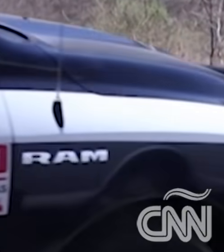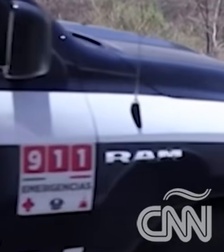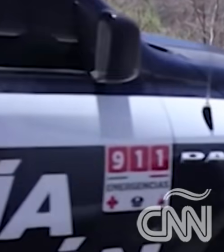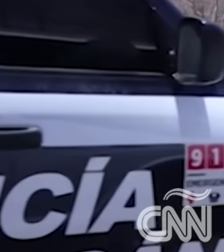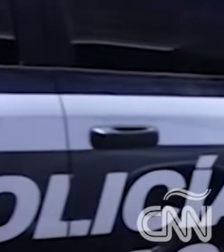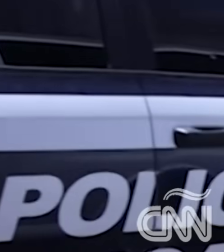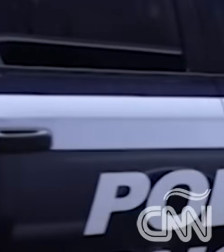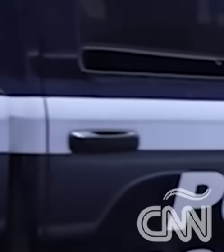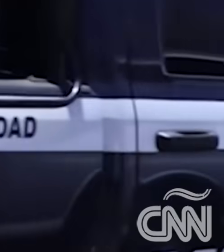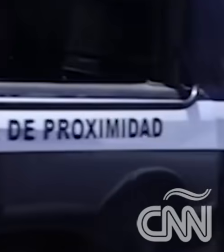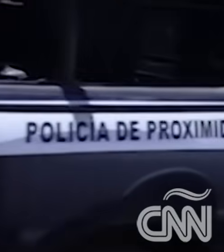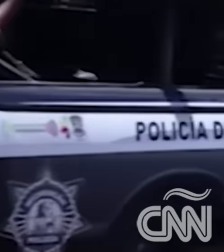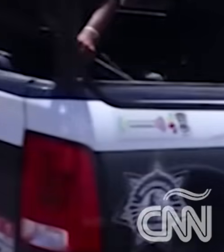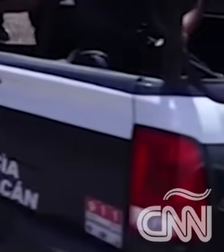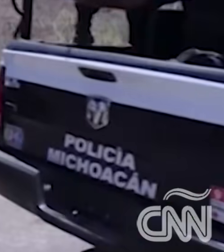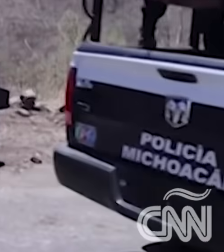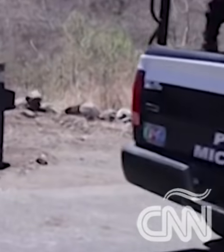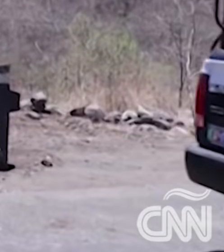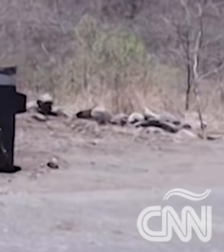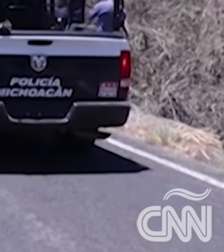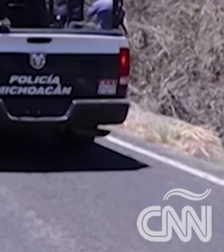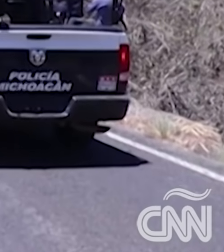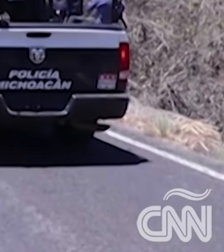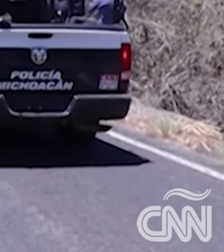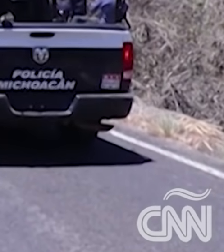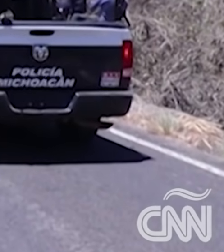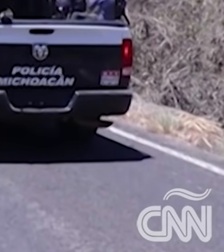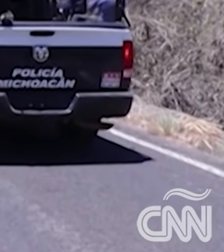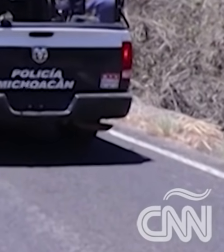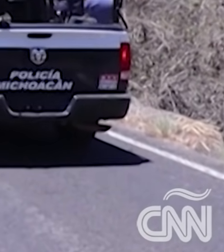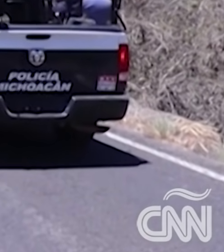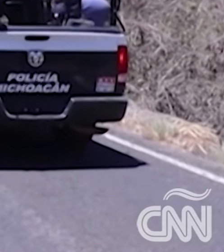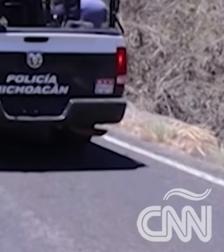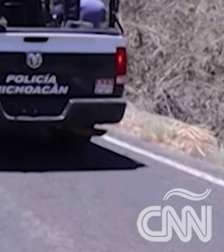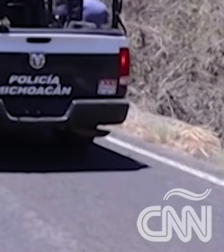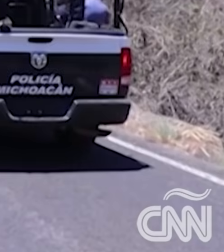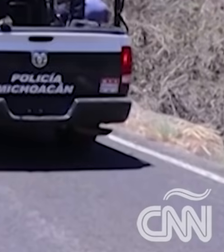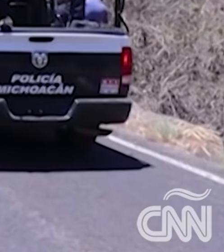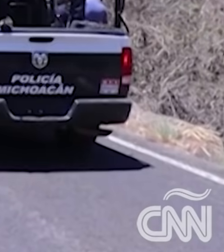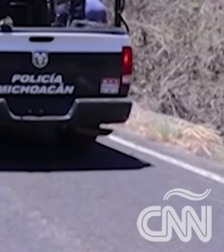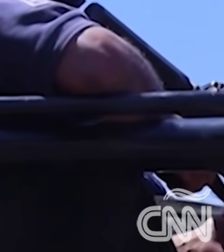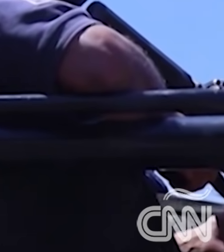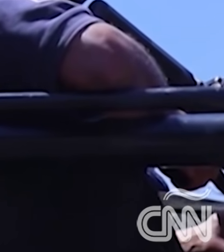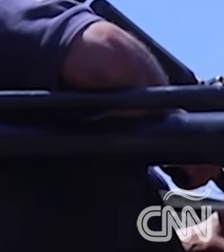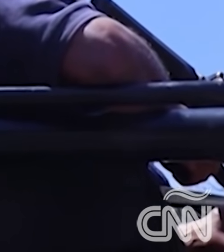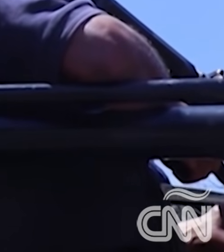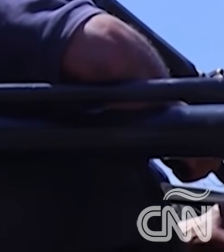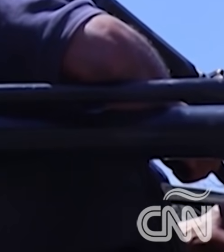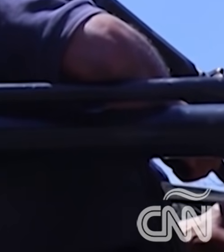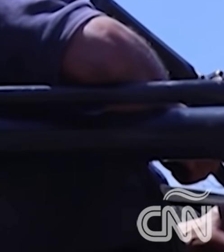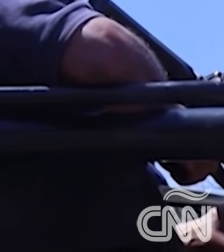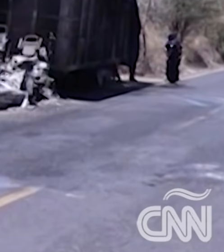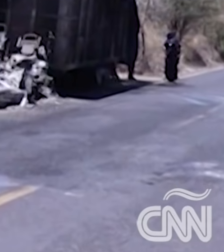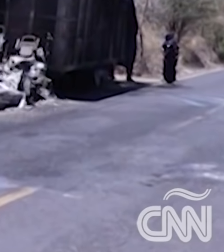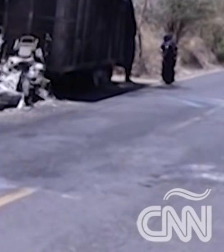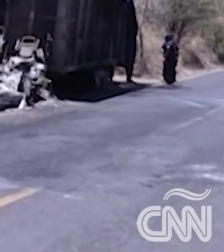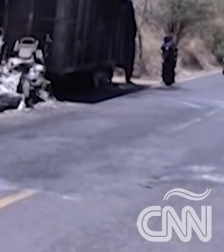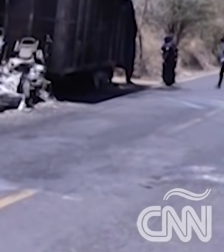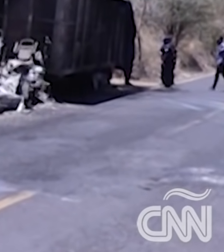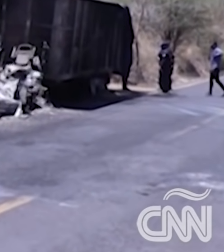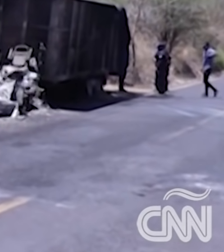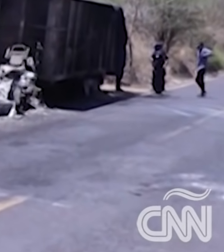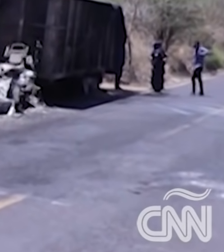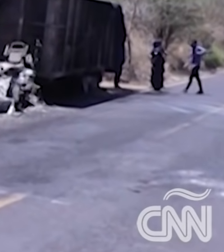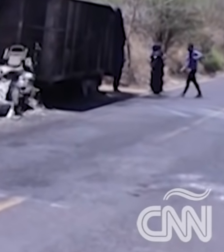de la región. Este martes, en su habitual conferencia matutina, López Obrador reconoció que la situación es compleja,